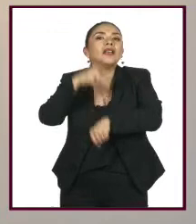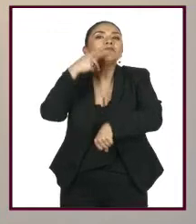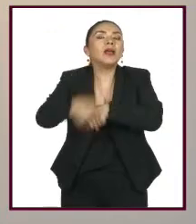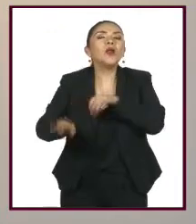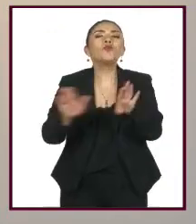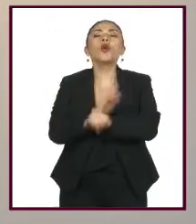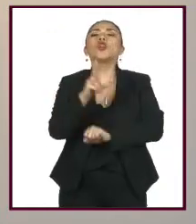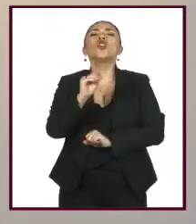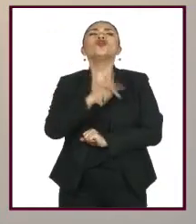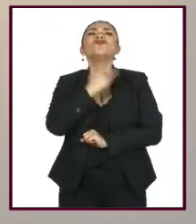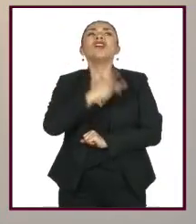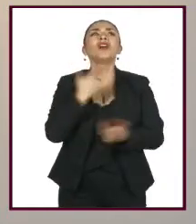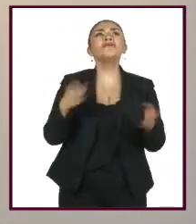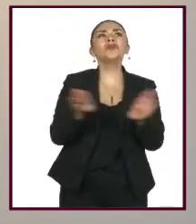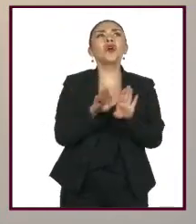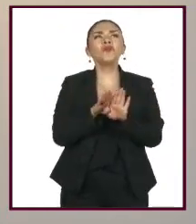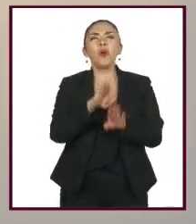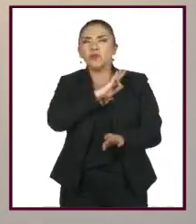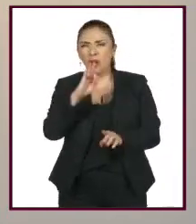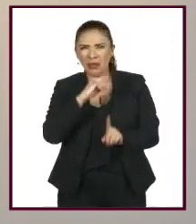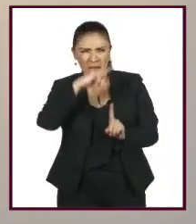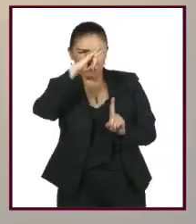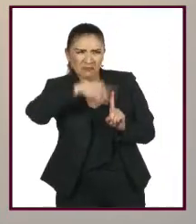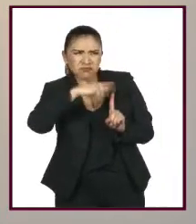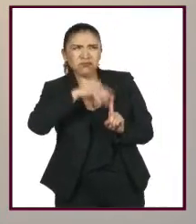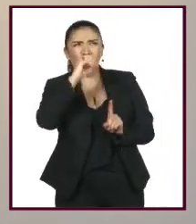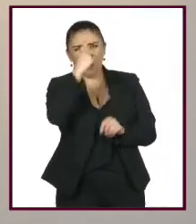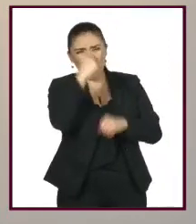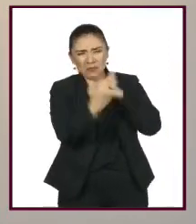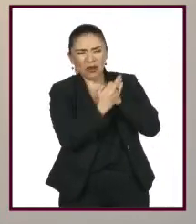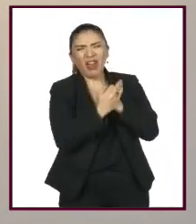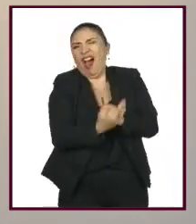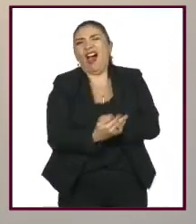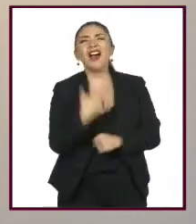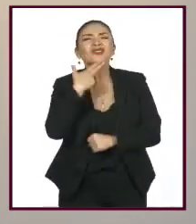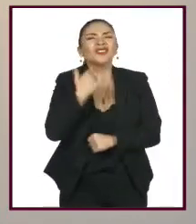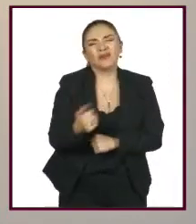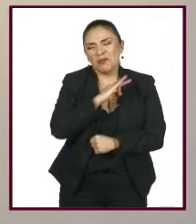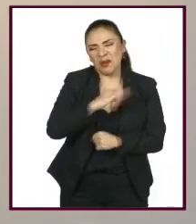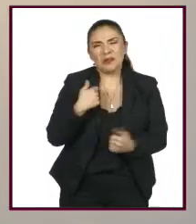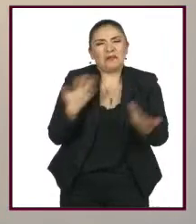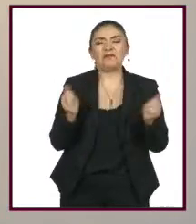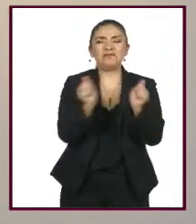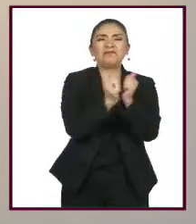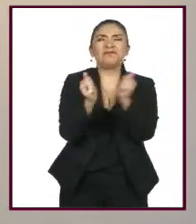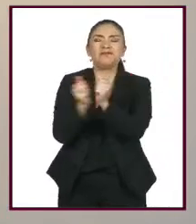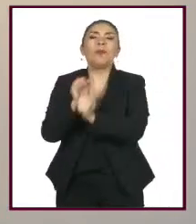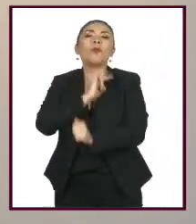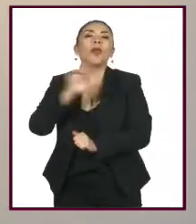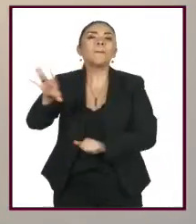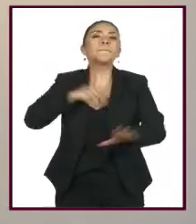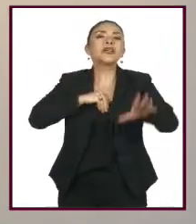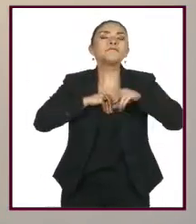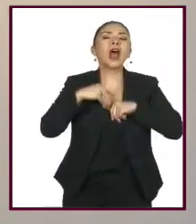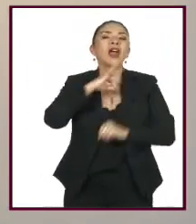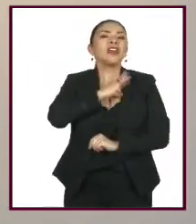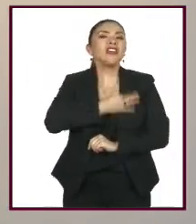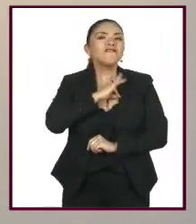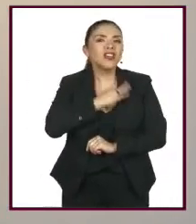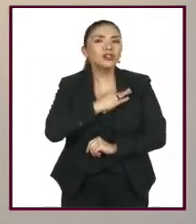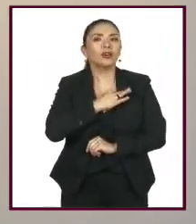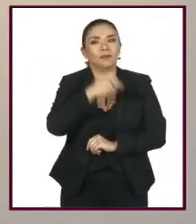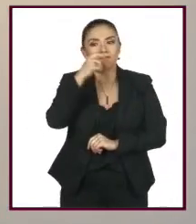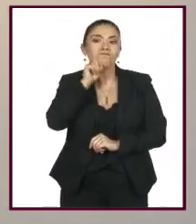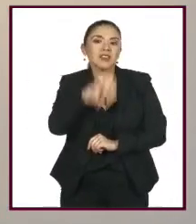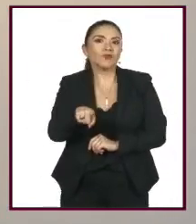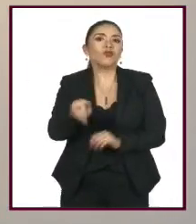usen métodos de anticoncepción o de protección y que puedan tener pues infecciones